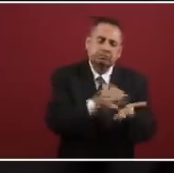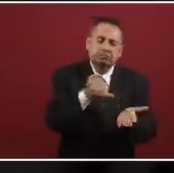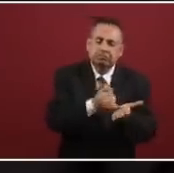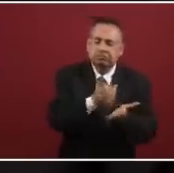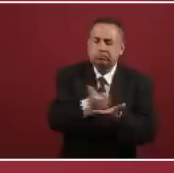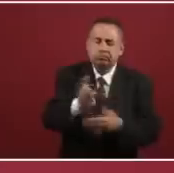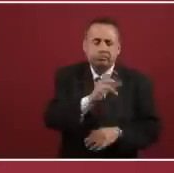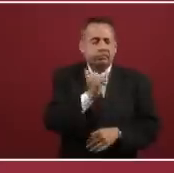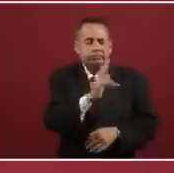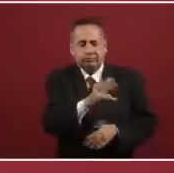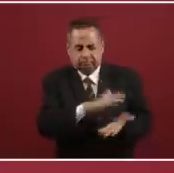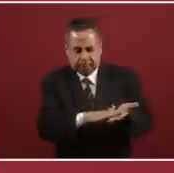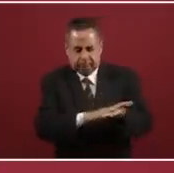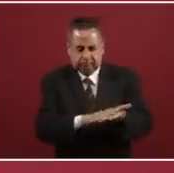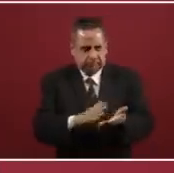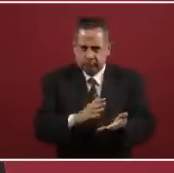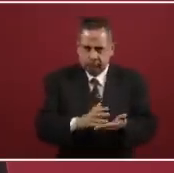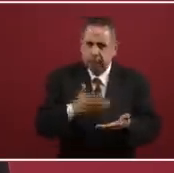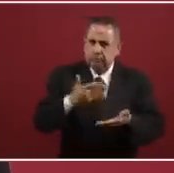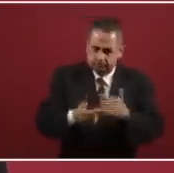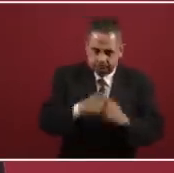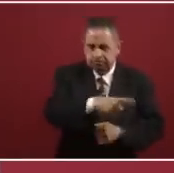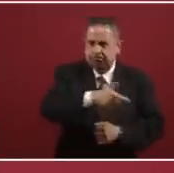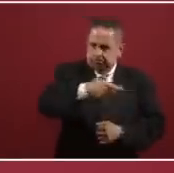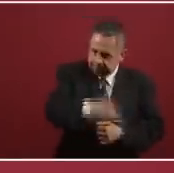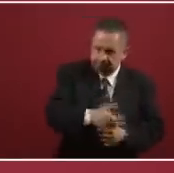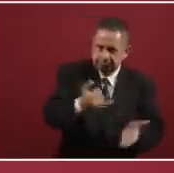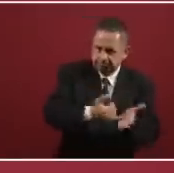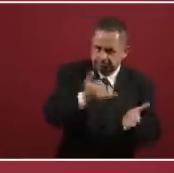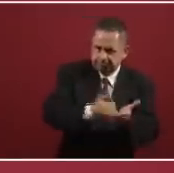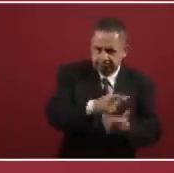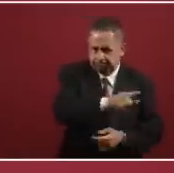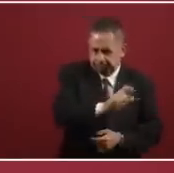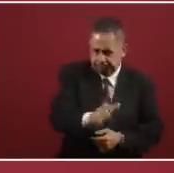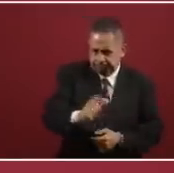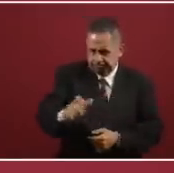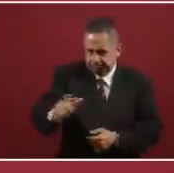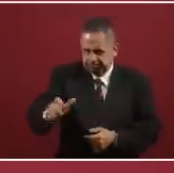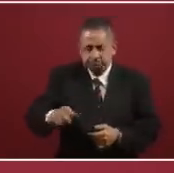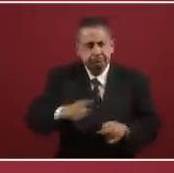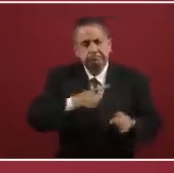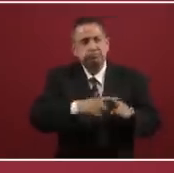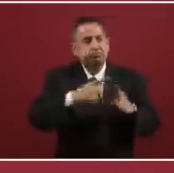pago de impuesto para las grandes corporaciones.